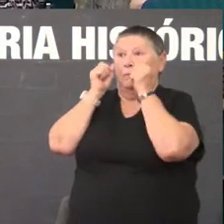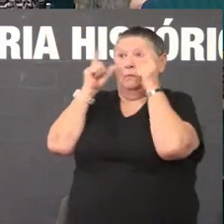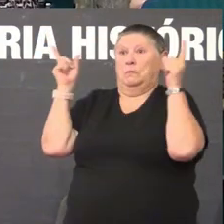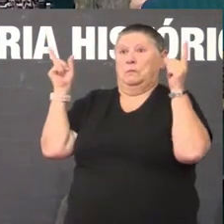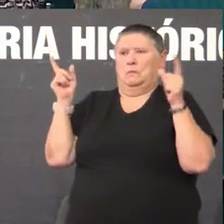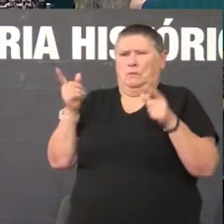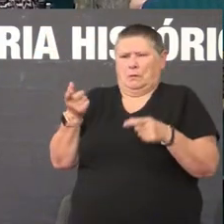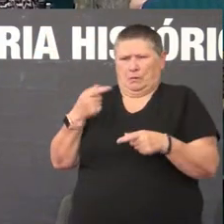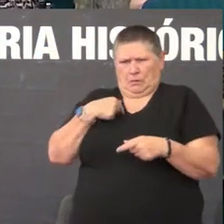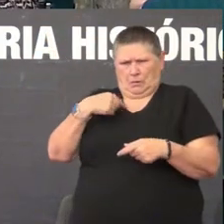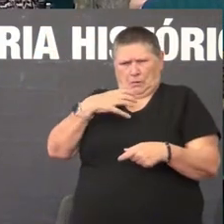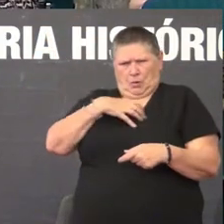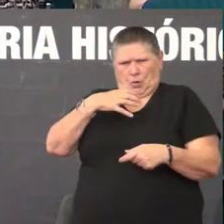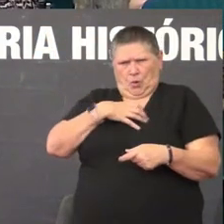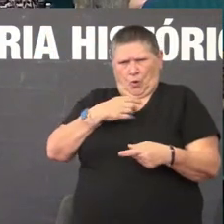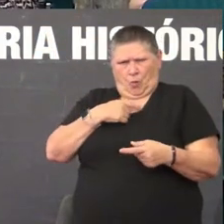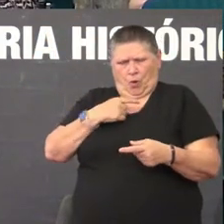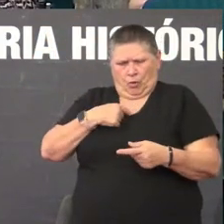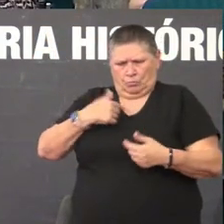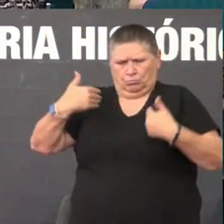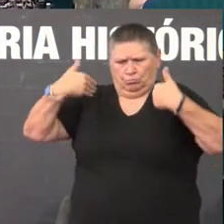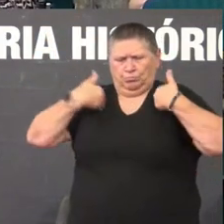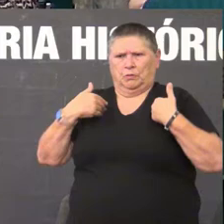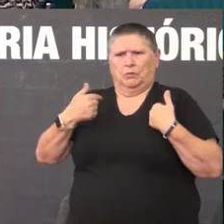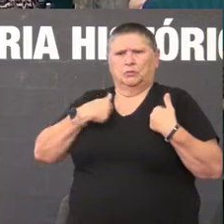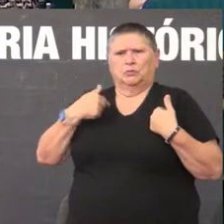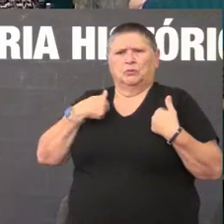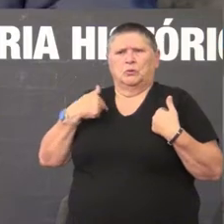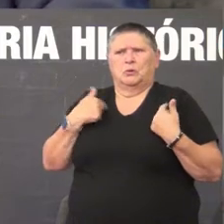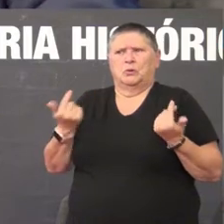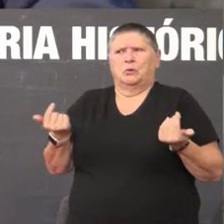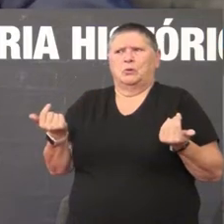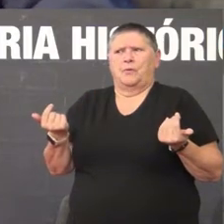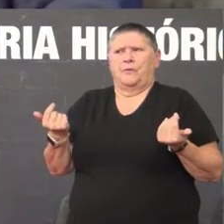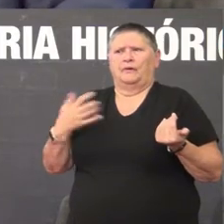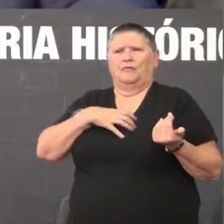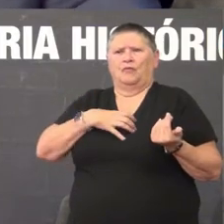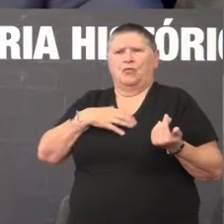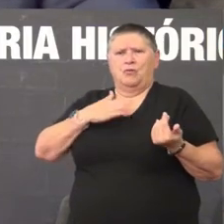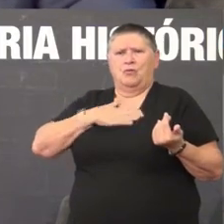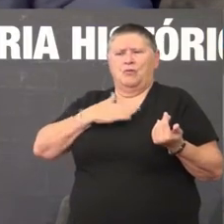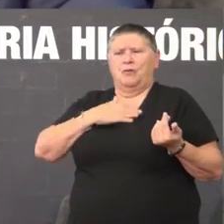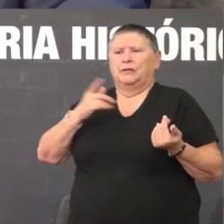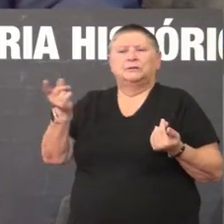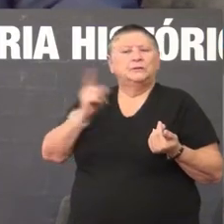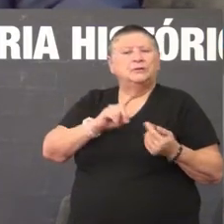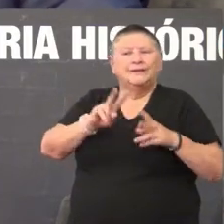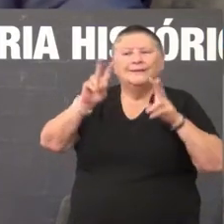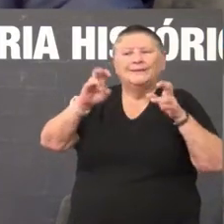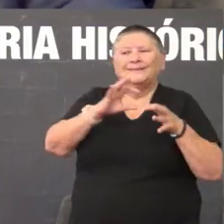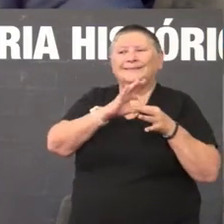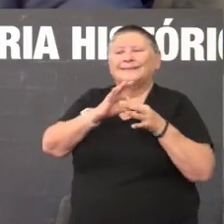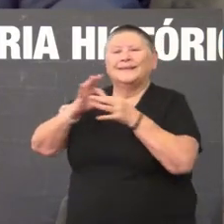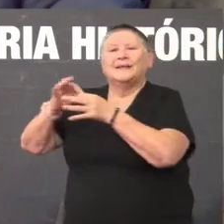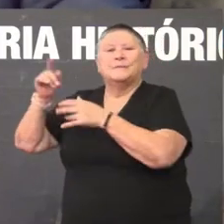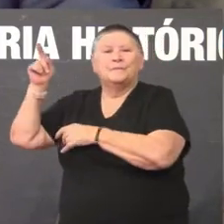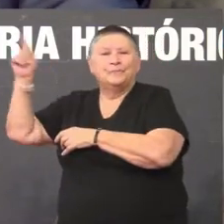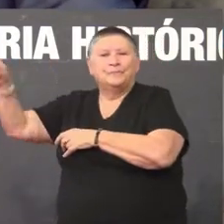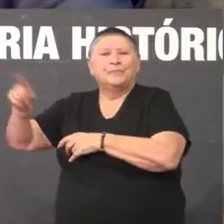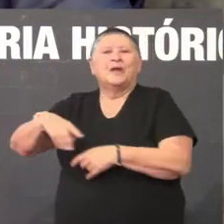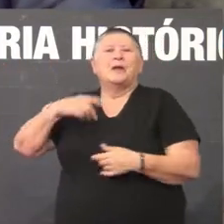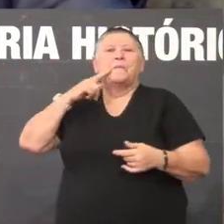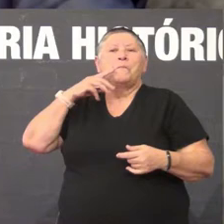no puedo? Si es mi competencia, soy el encargado de eso. Dice, no, ese tema lo lleva Manuel Prado y Colón de